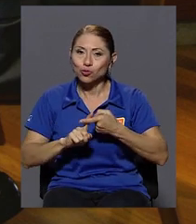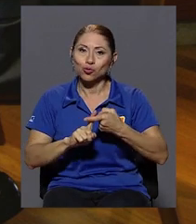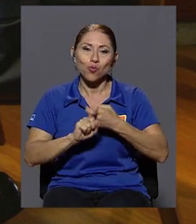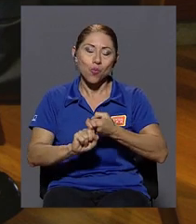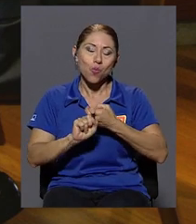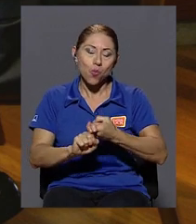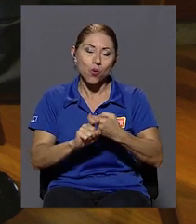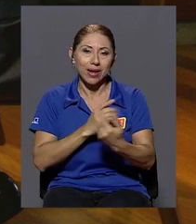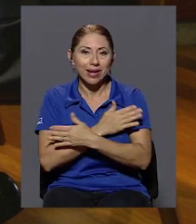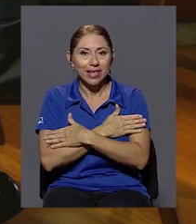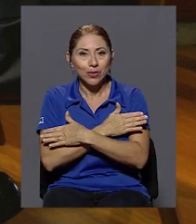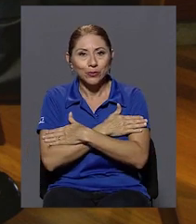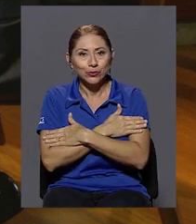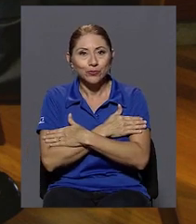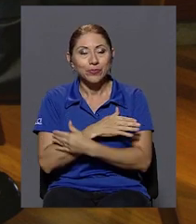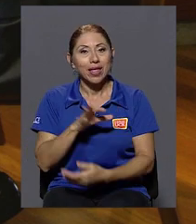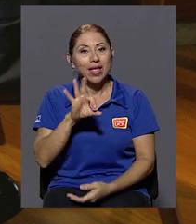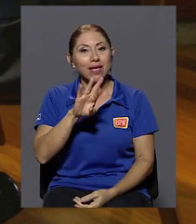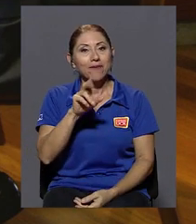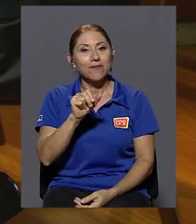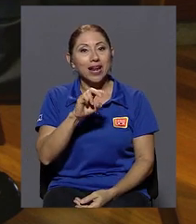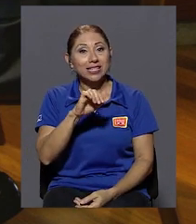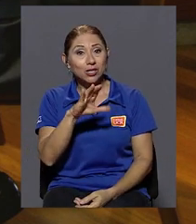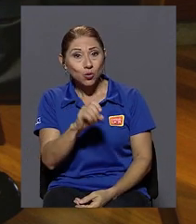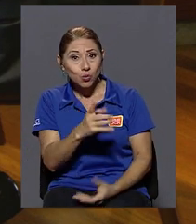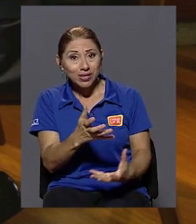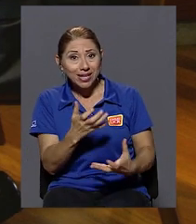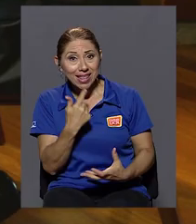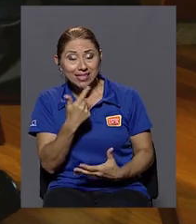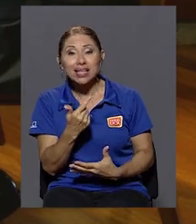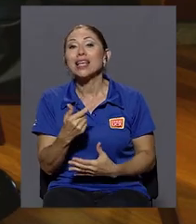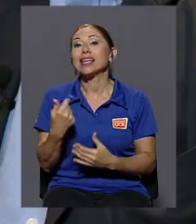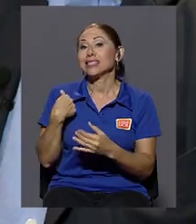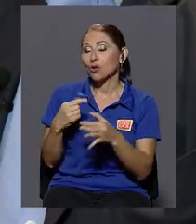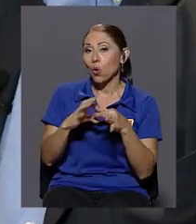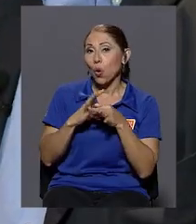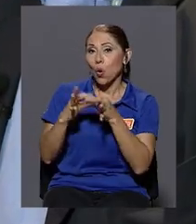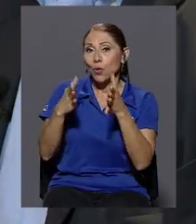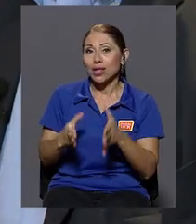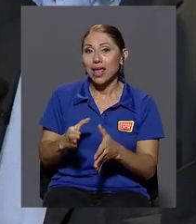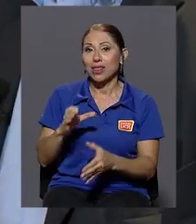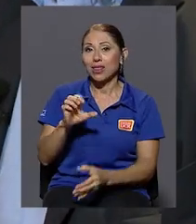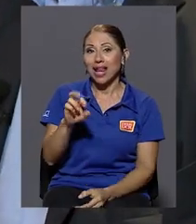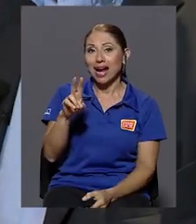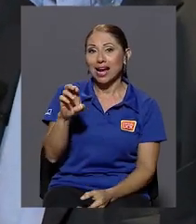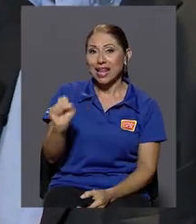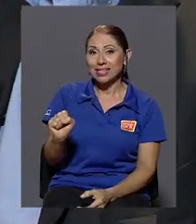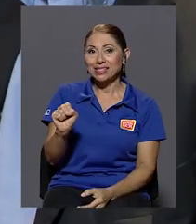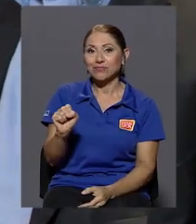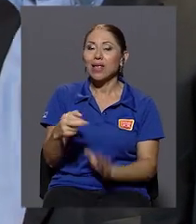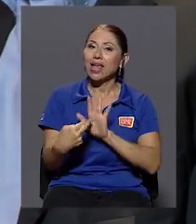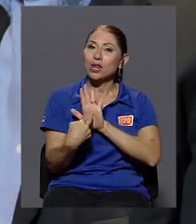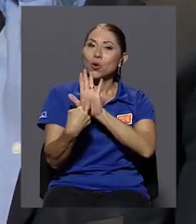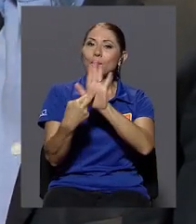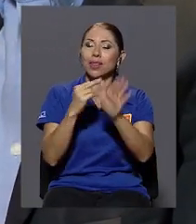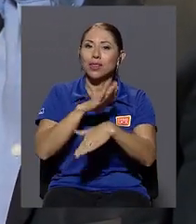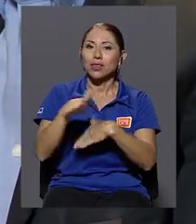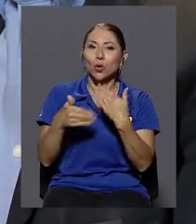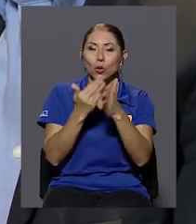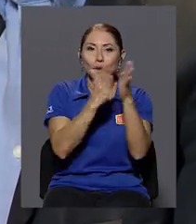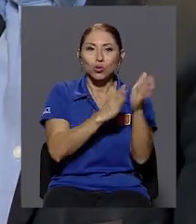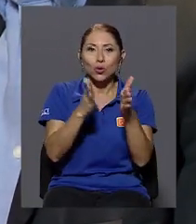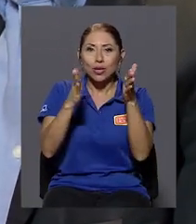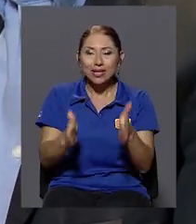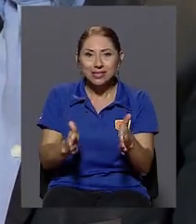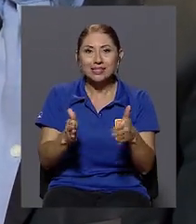muy queridos. Y Francisco, querías todavía decir algo. Como coordinador de la CRES, en nombre de todos los organizadores que fueron